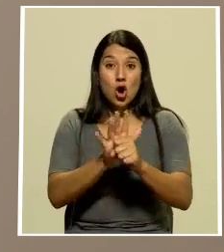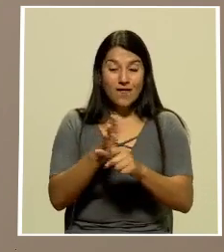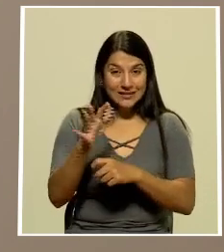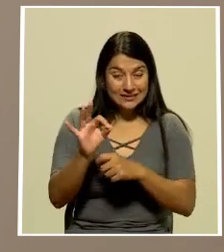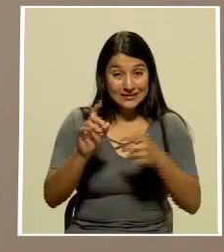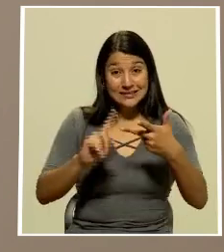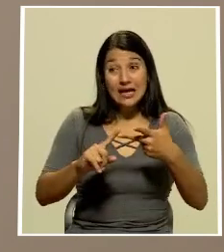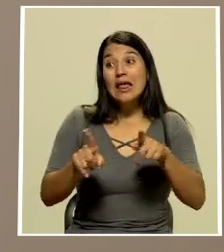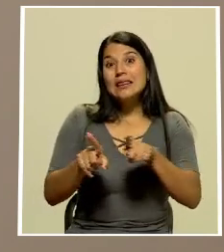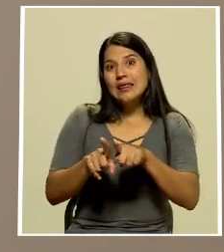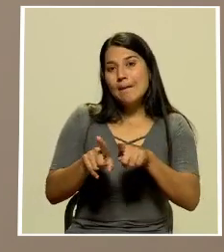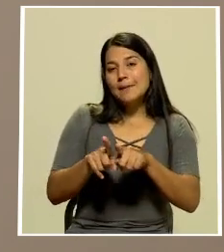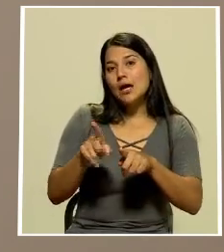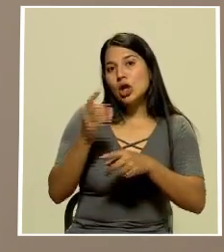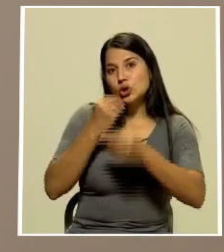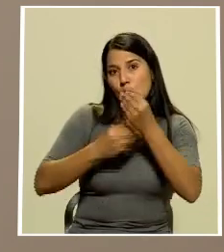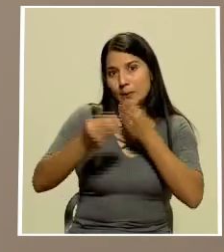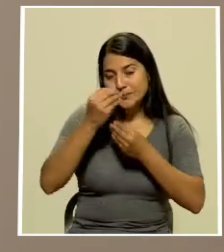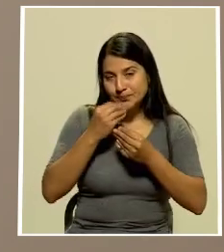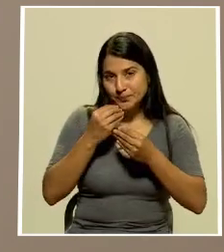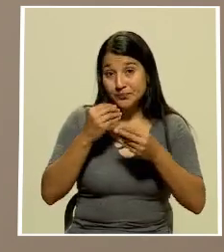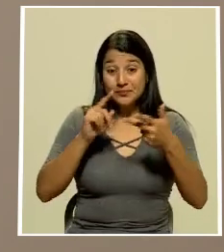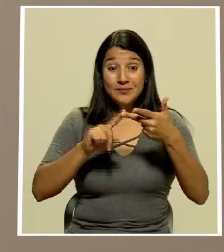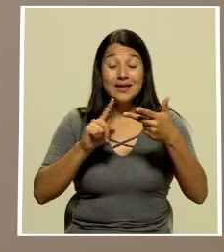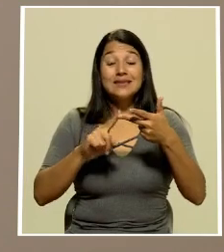productos alimenticios, que son los que más se